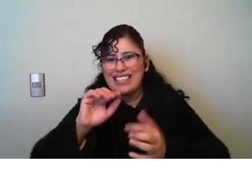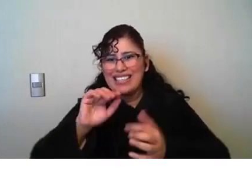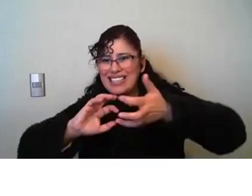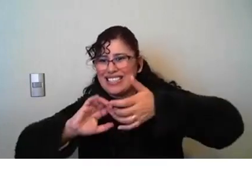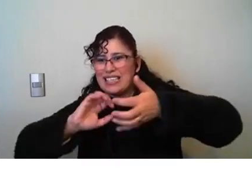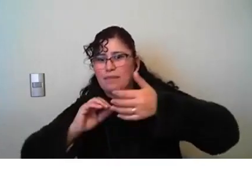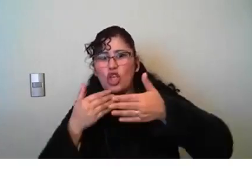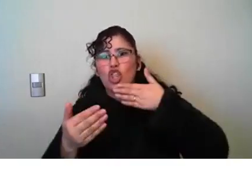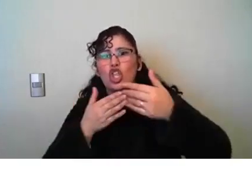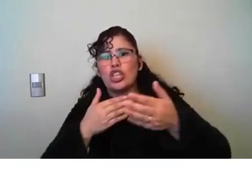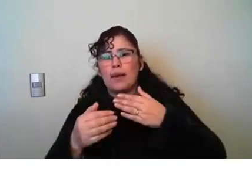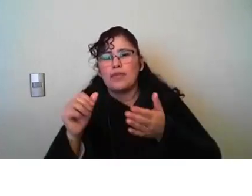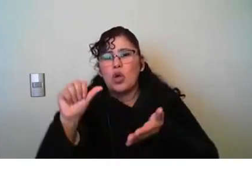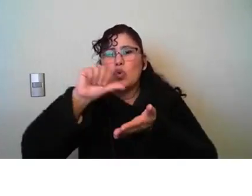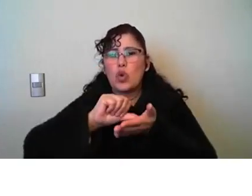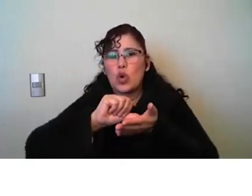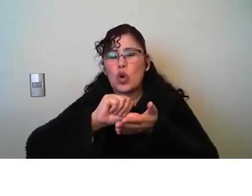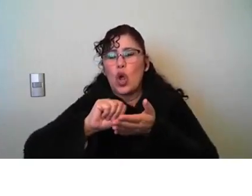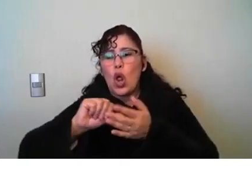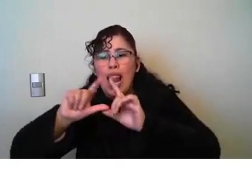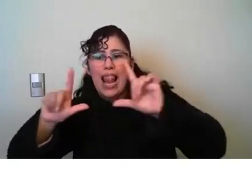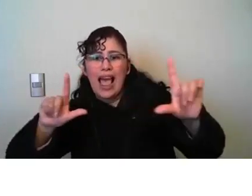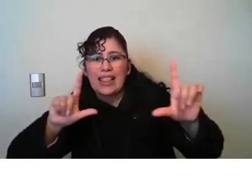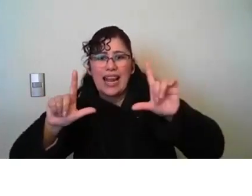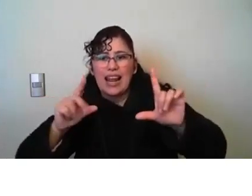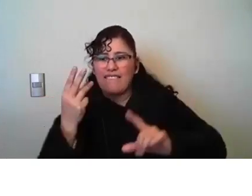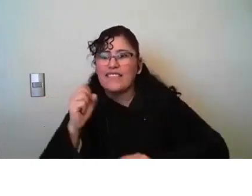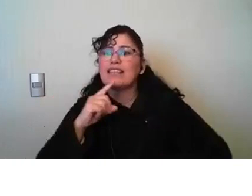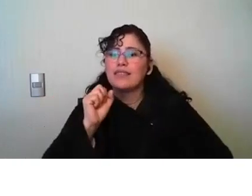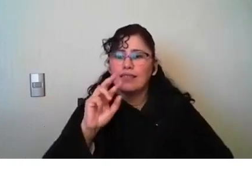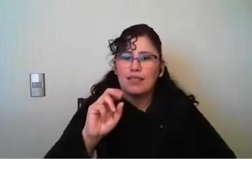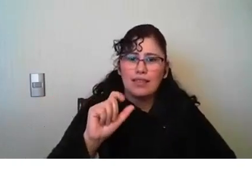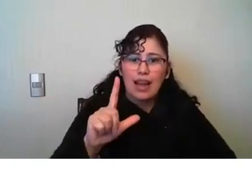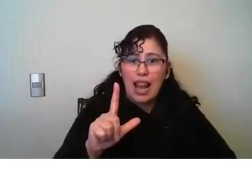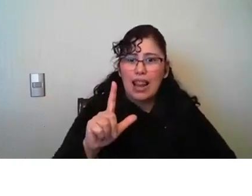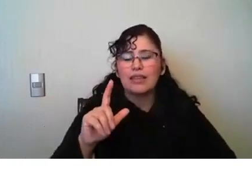núcleos laterales, de los laterales el ventral lateral.